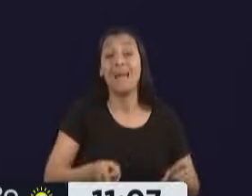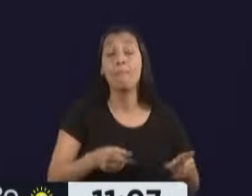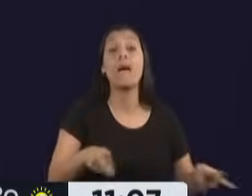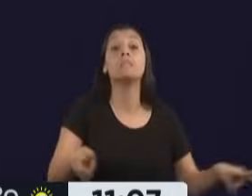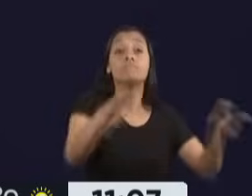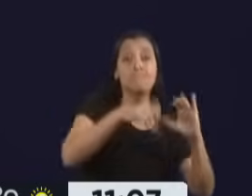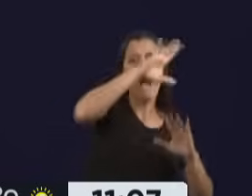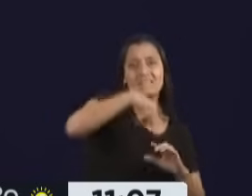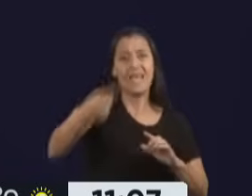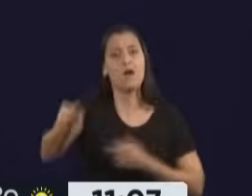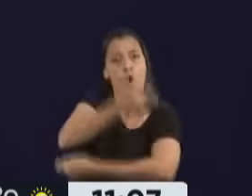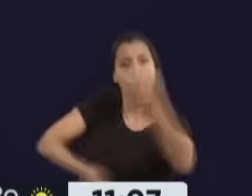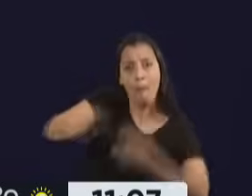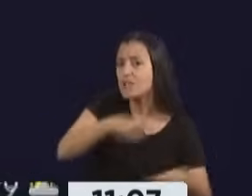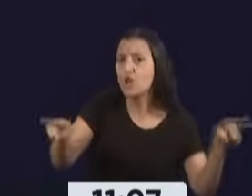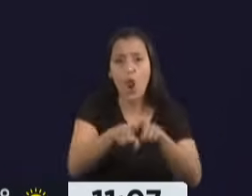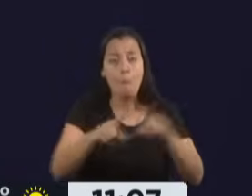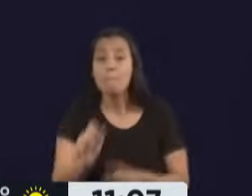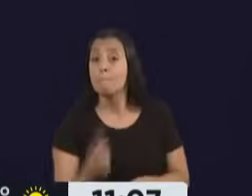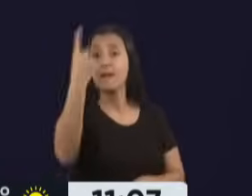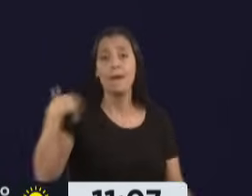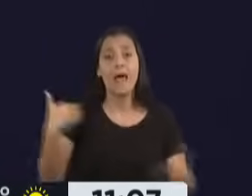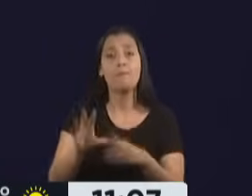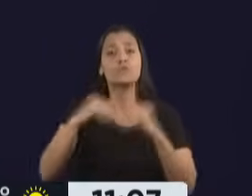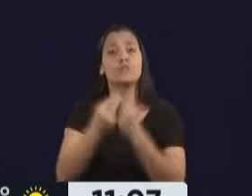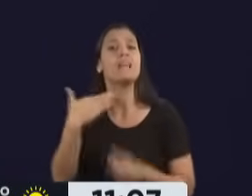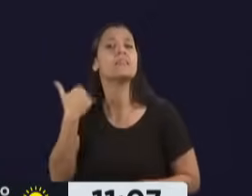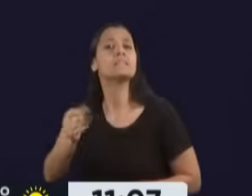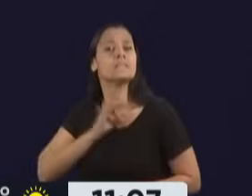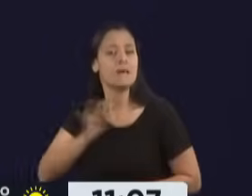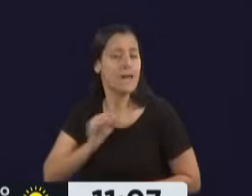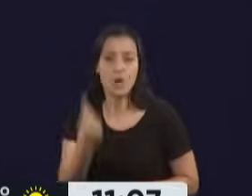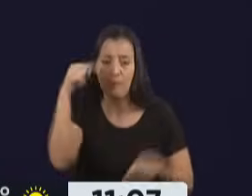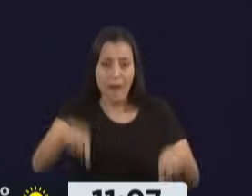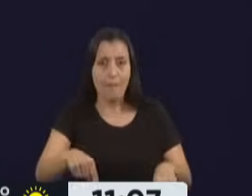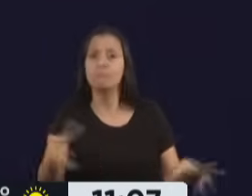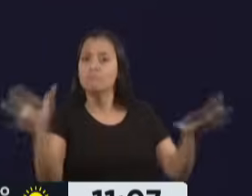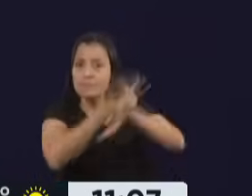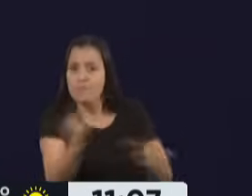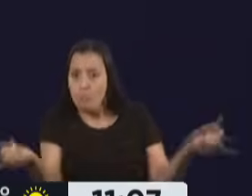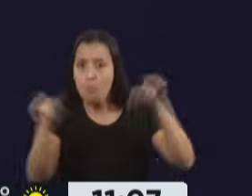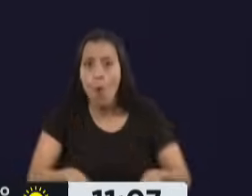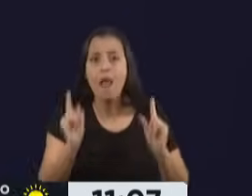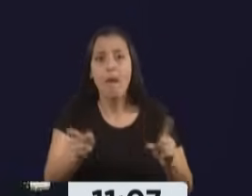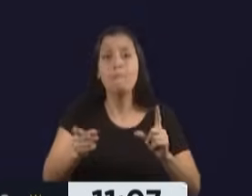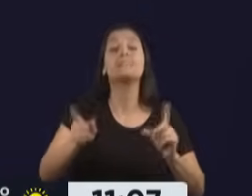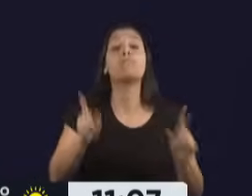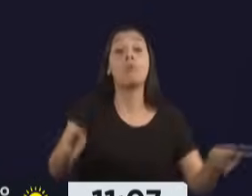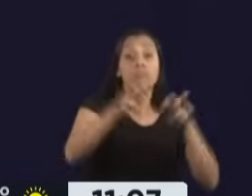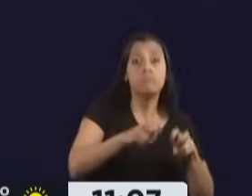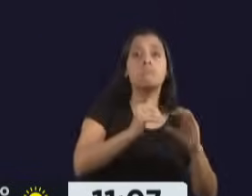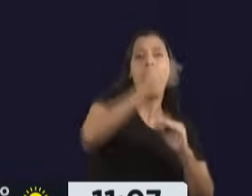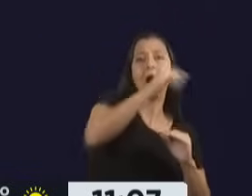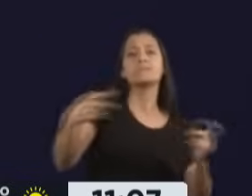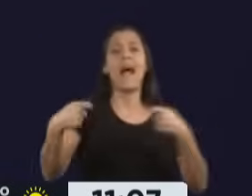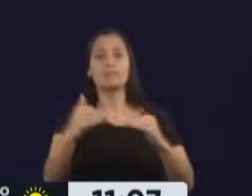también comercial, lo que significa que por primera vez en 16 años se volvió a tener superávit gemelos.